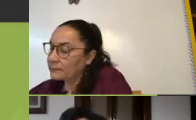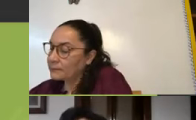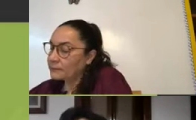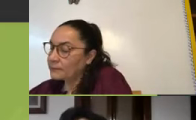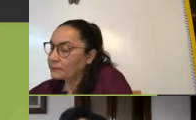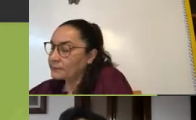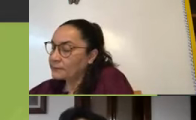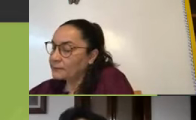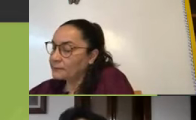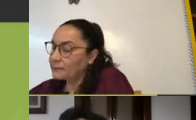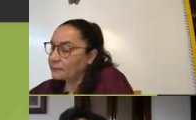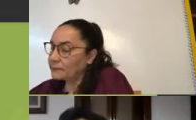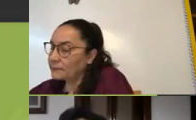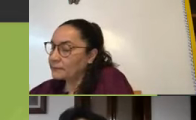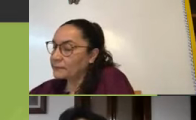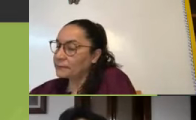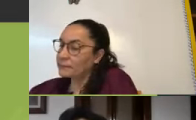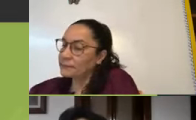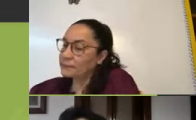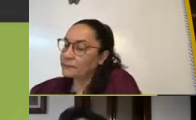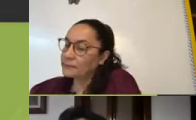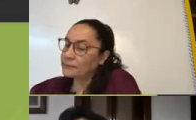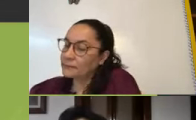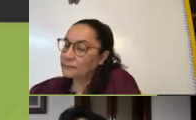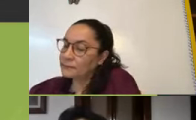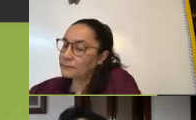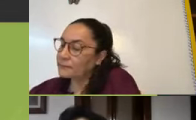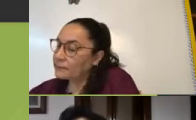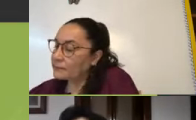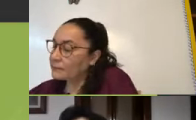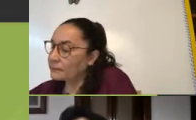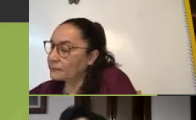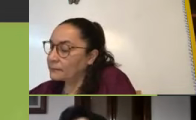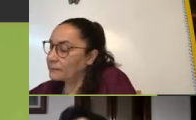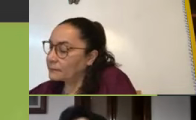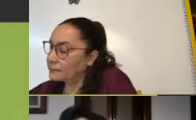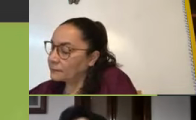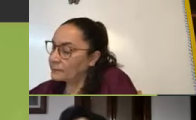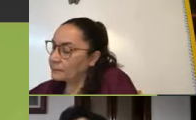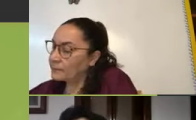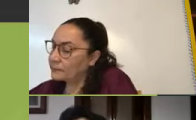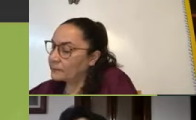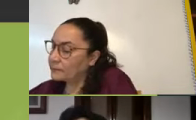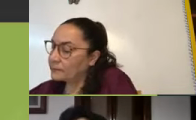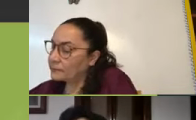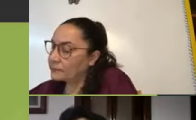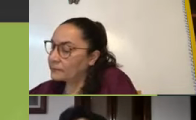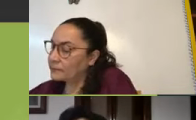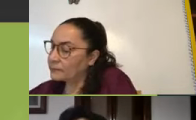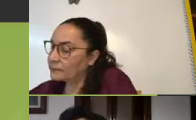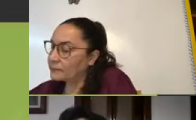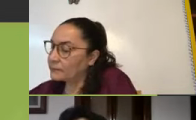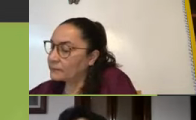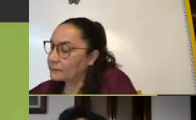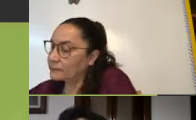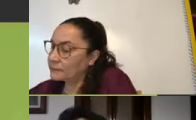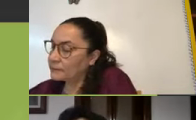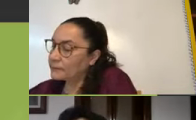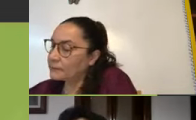Administración y Finanzas, sino también aquellas empresas que operan bajo la modalidad de